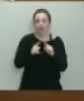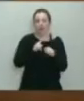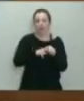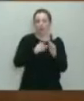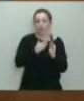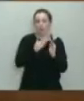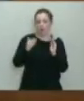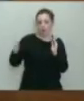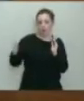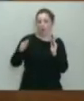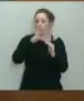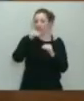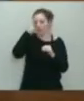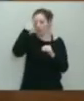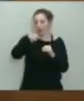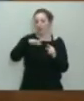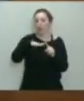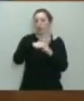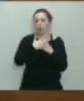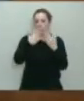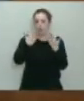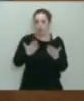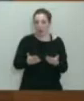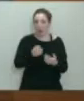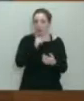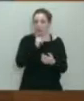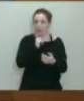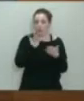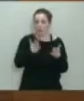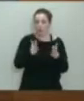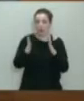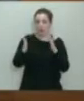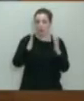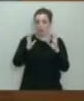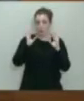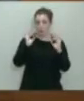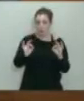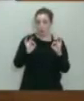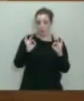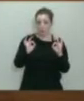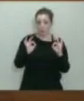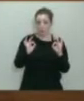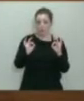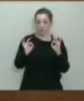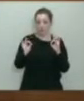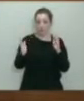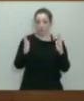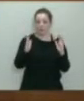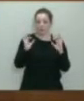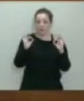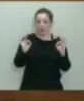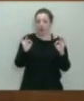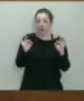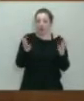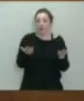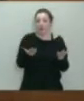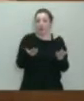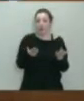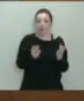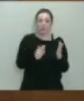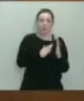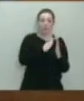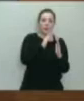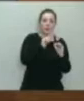saber cómo nos encontramos. Y en ese periodo, por ejemplo, en el periodo que va desde el